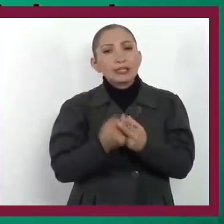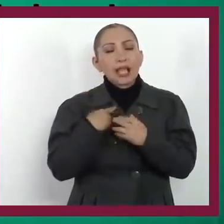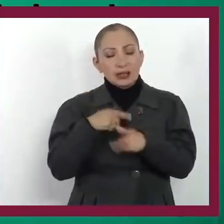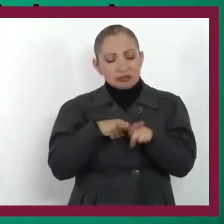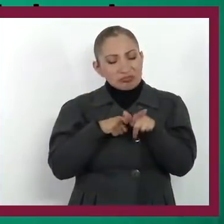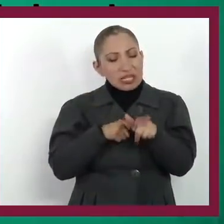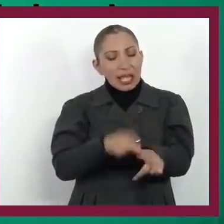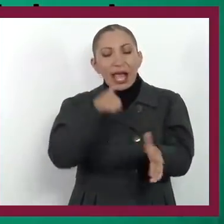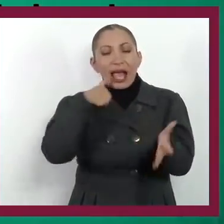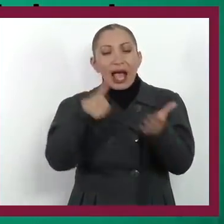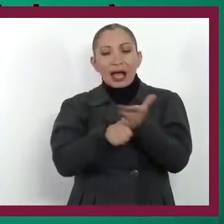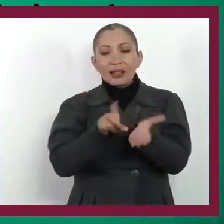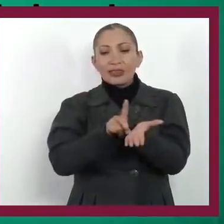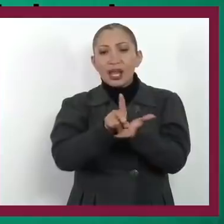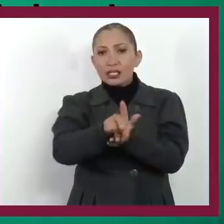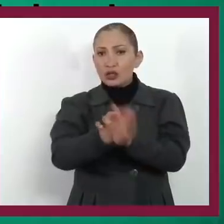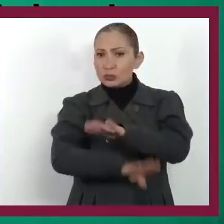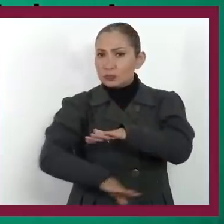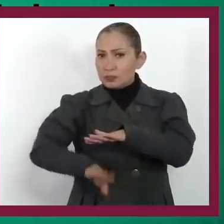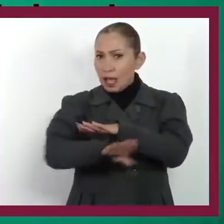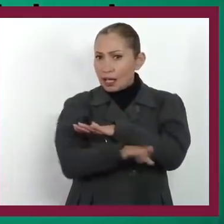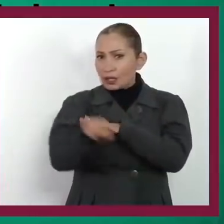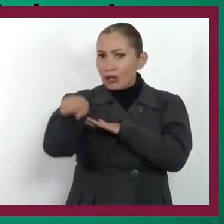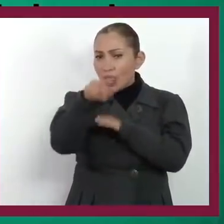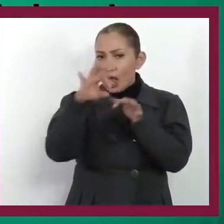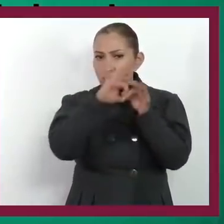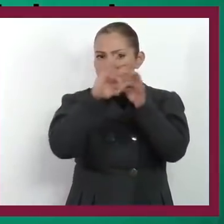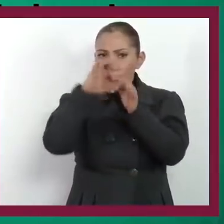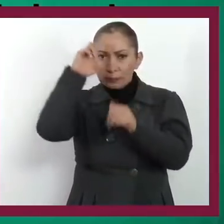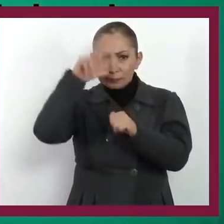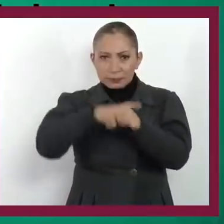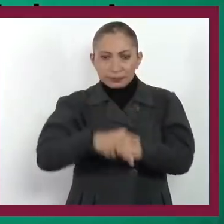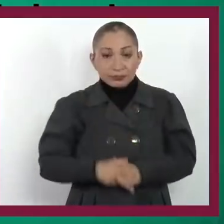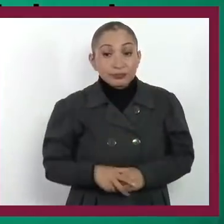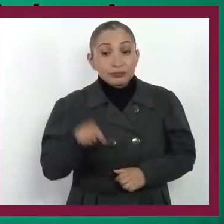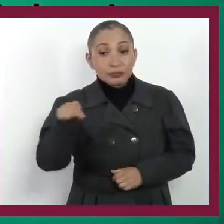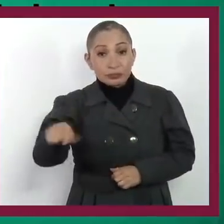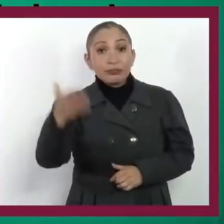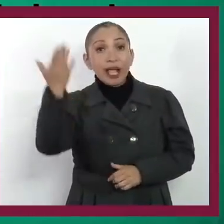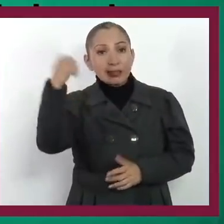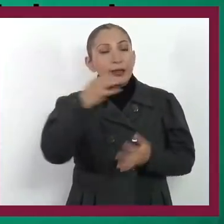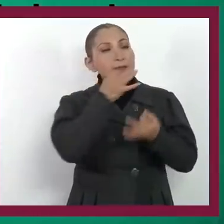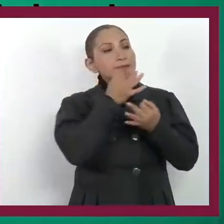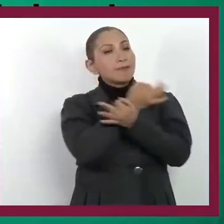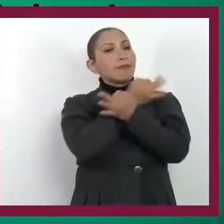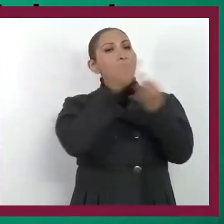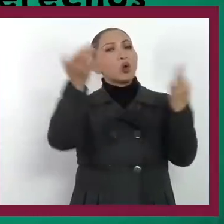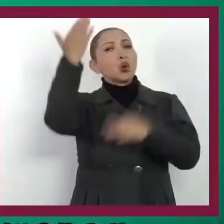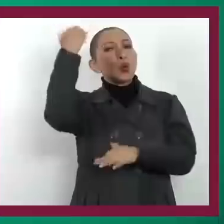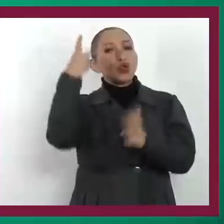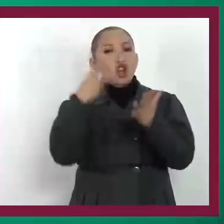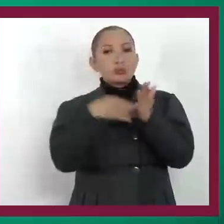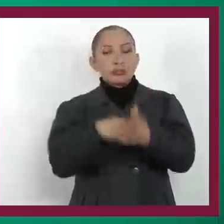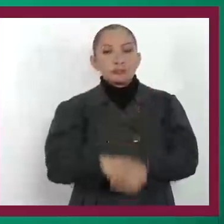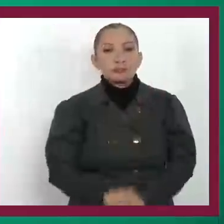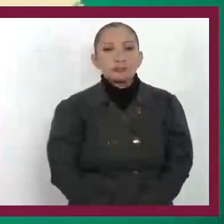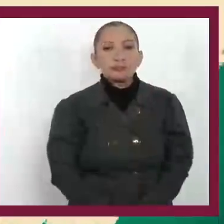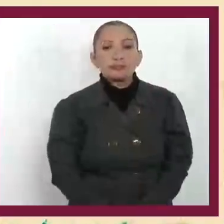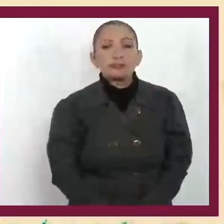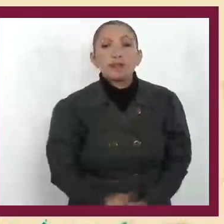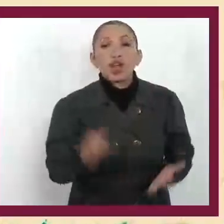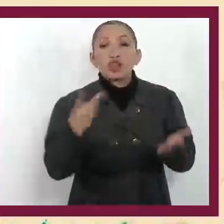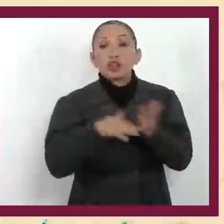vigencia de la Carta de Derechos Fundamentales de la Unión Europea, que se había proclamado desde el año 2000.